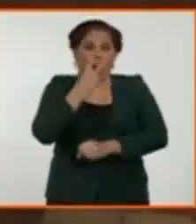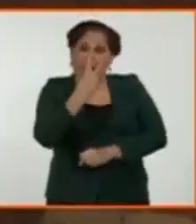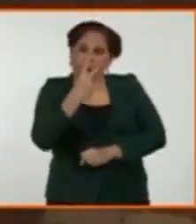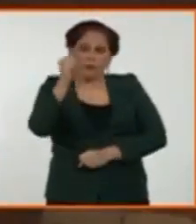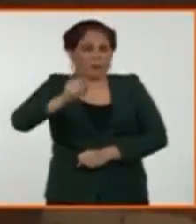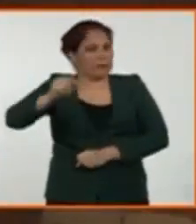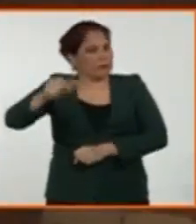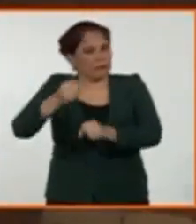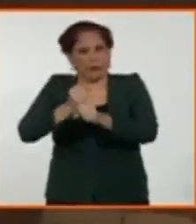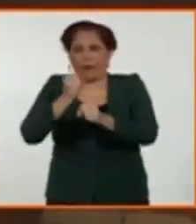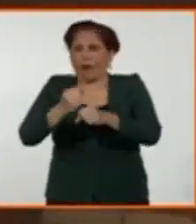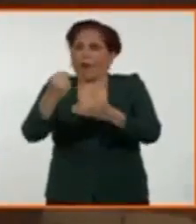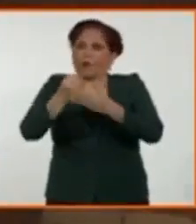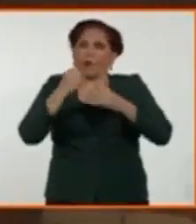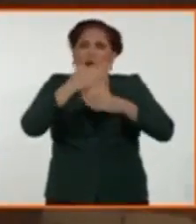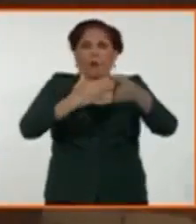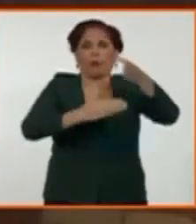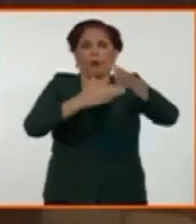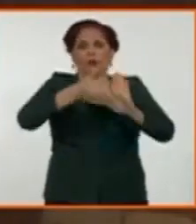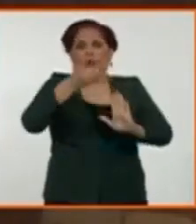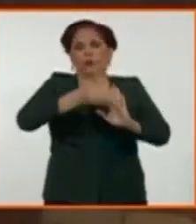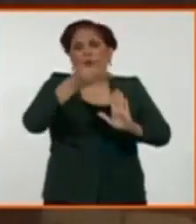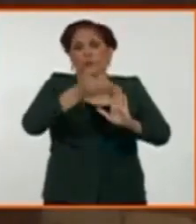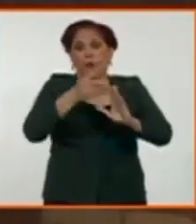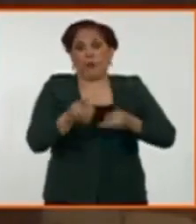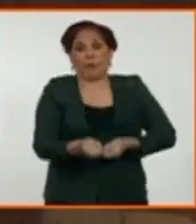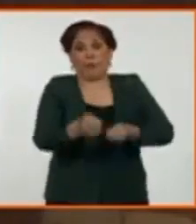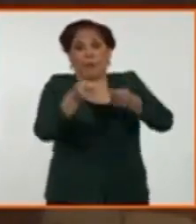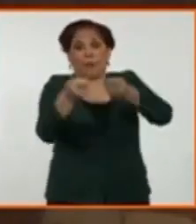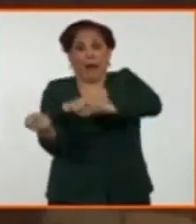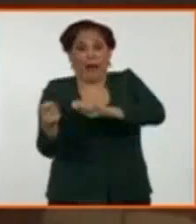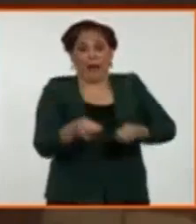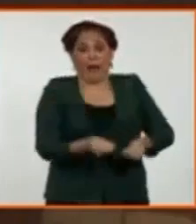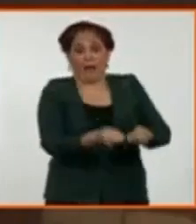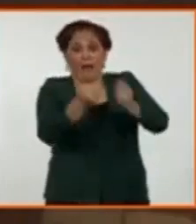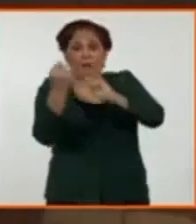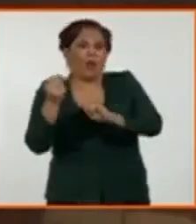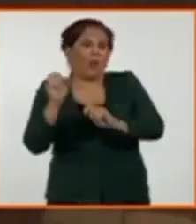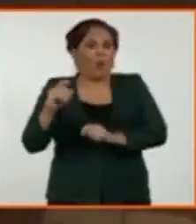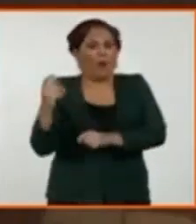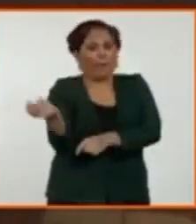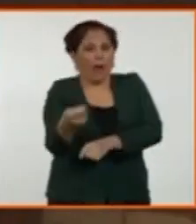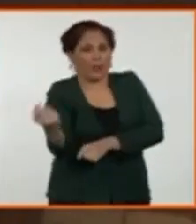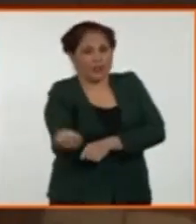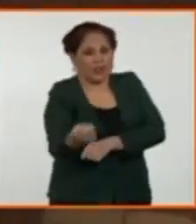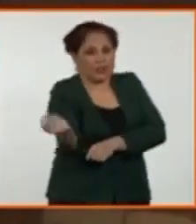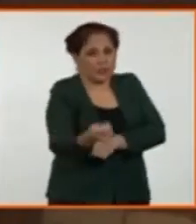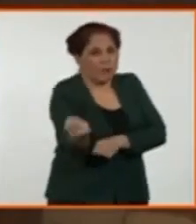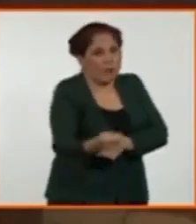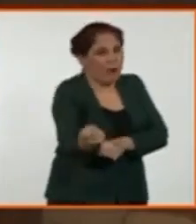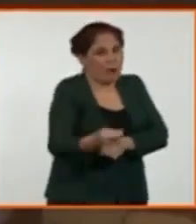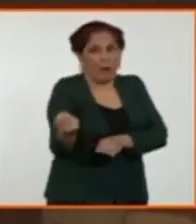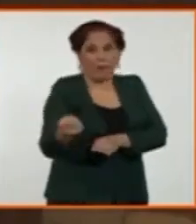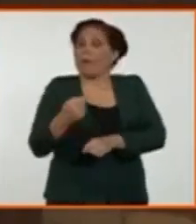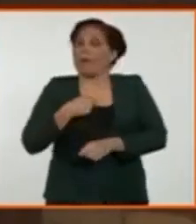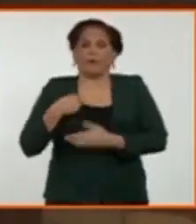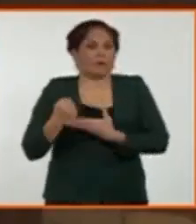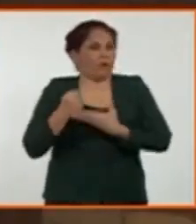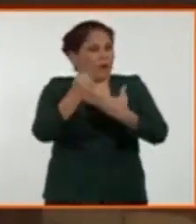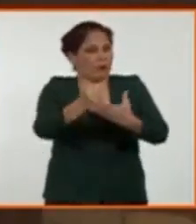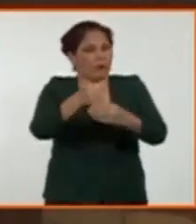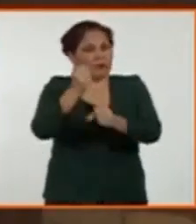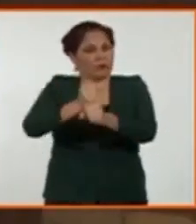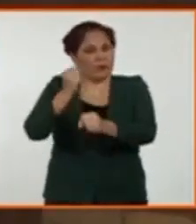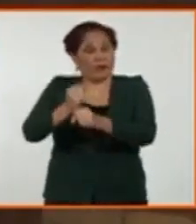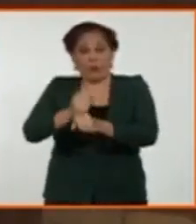guerra y si tengo que una palabra que un machete o alto para ponerme a con ellos ahí me pongo y a todos